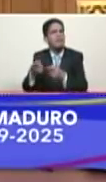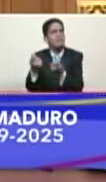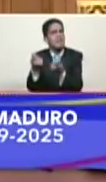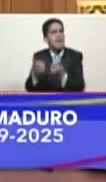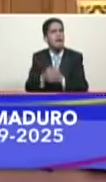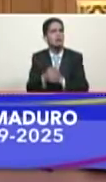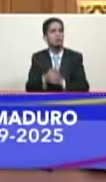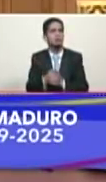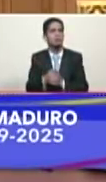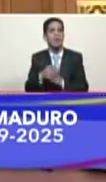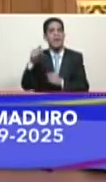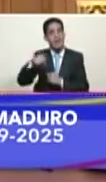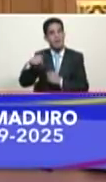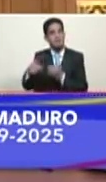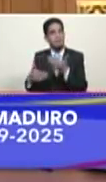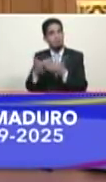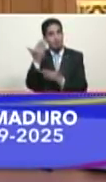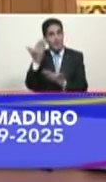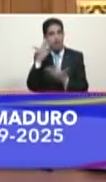Nuestro modelo es un modelo mixto,